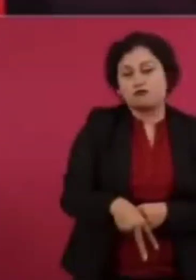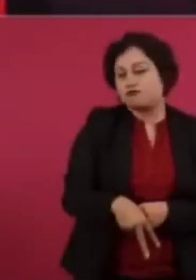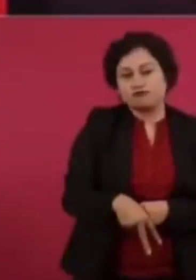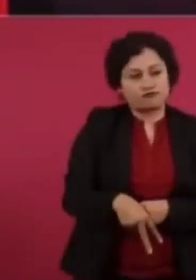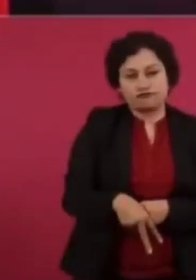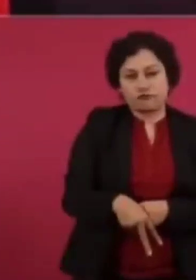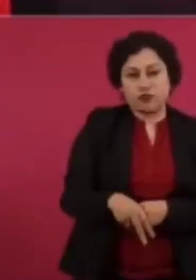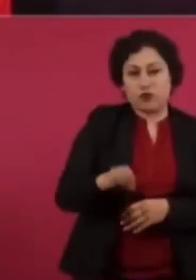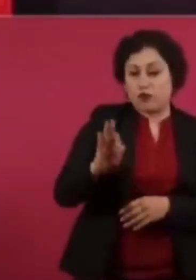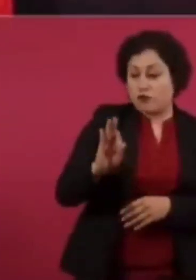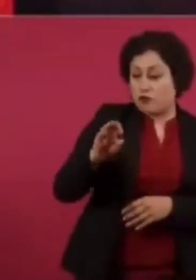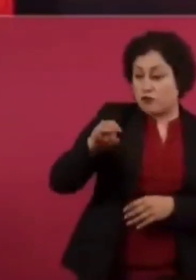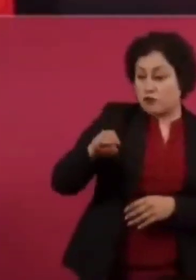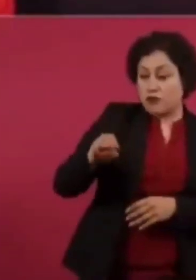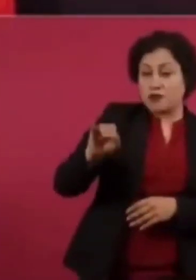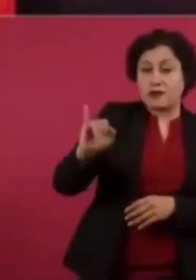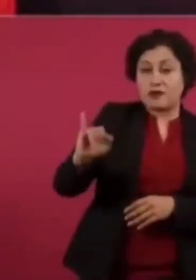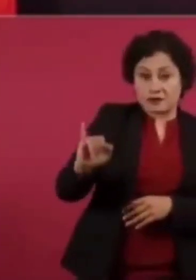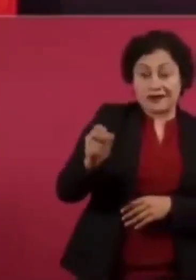del Fondo Monetario Internacional.